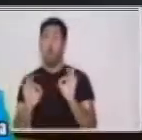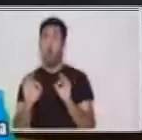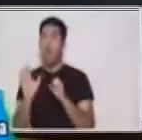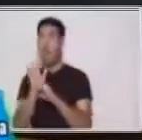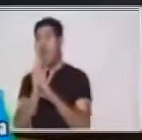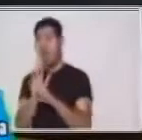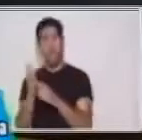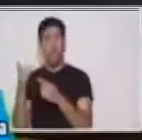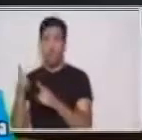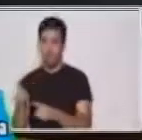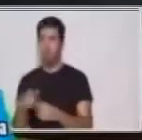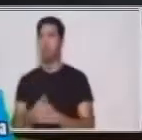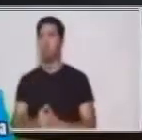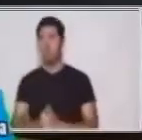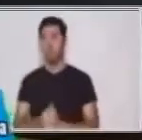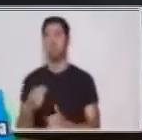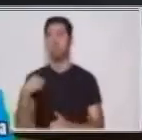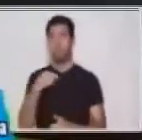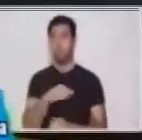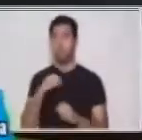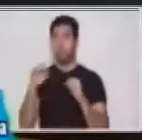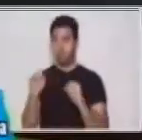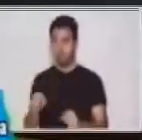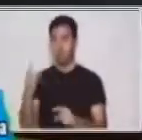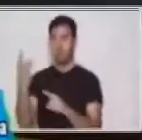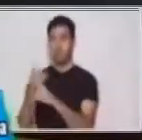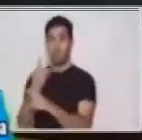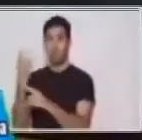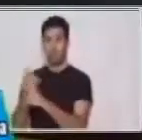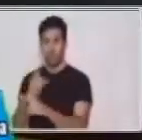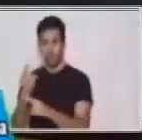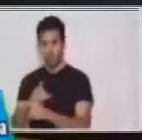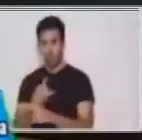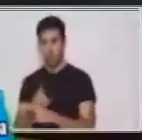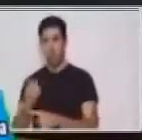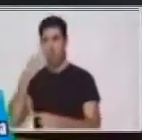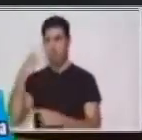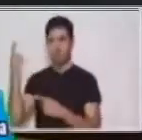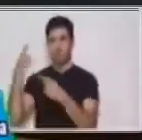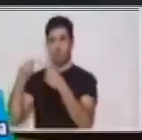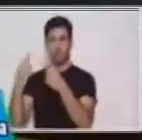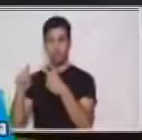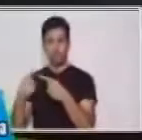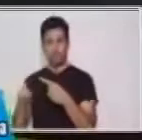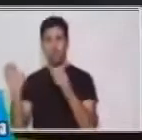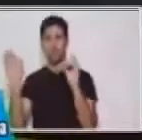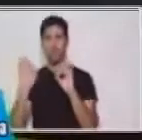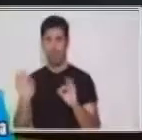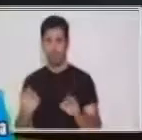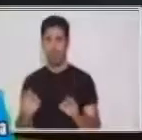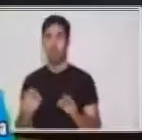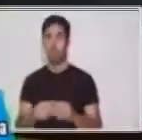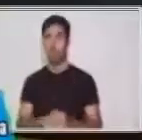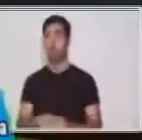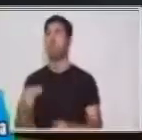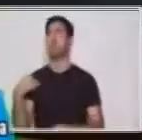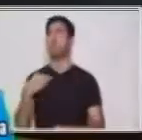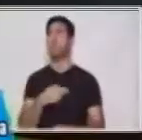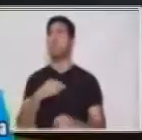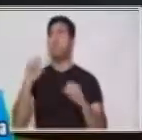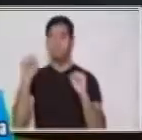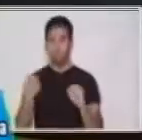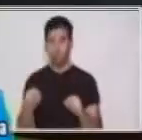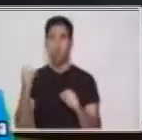Estos los hemos utilizado cada vez que nosotros estamos hablando o dando una idea. Nosotros